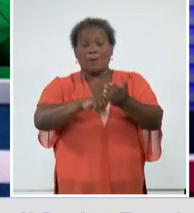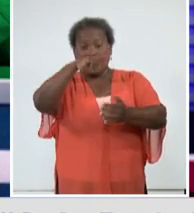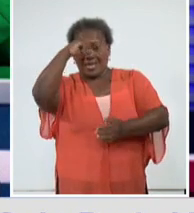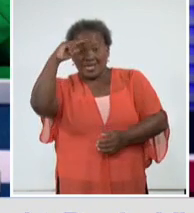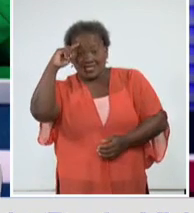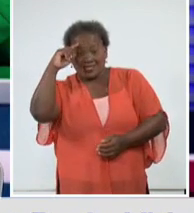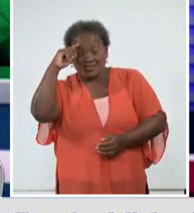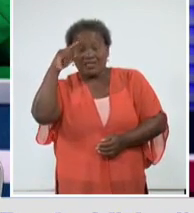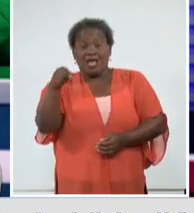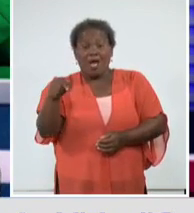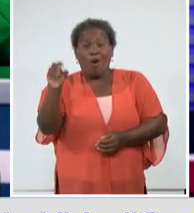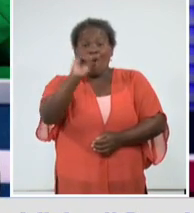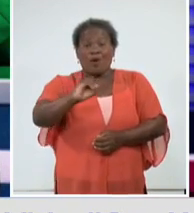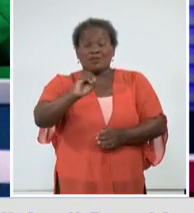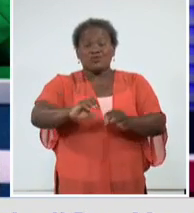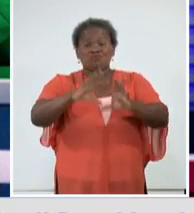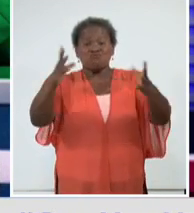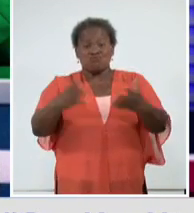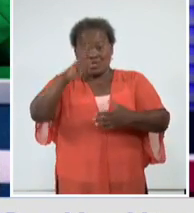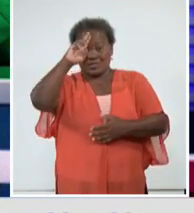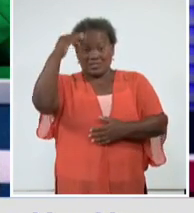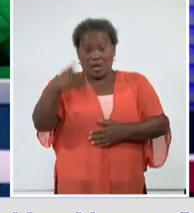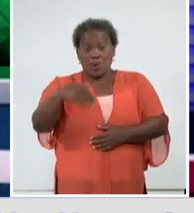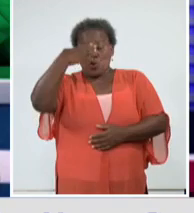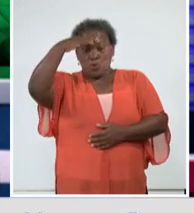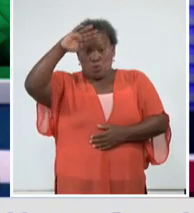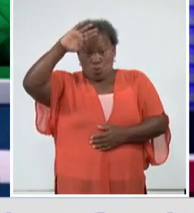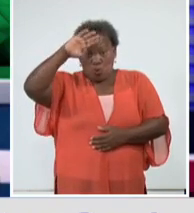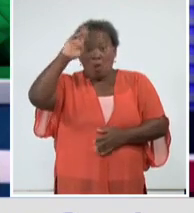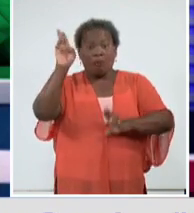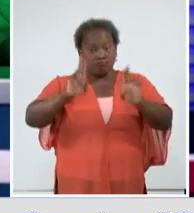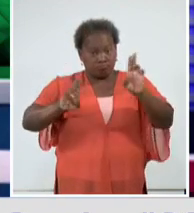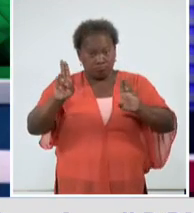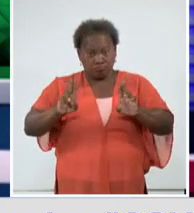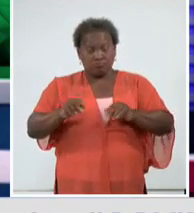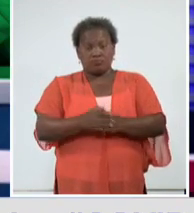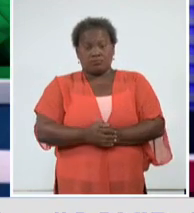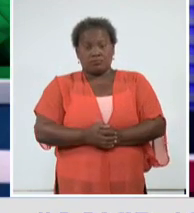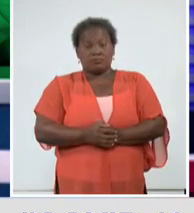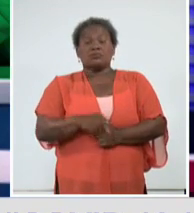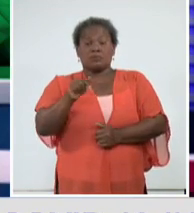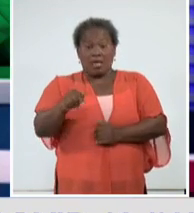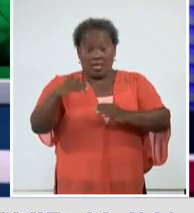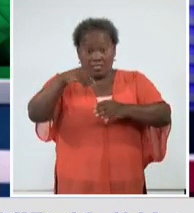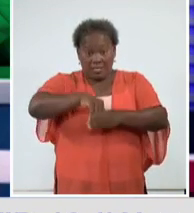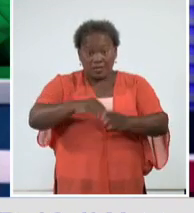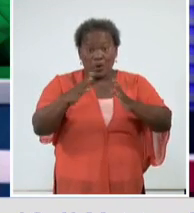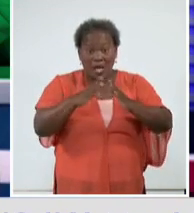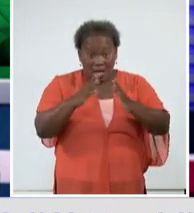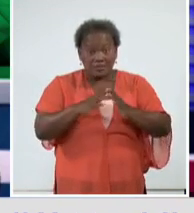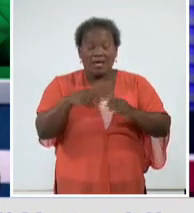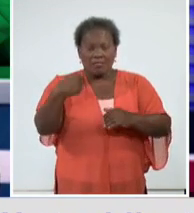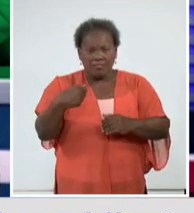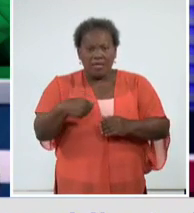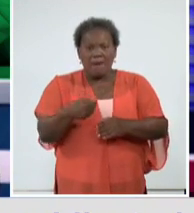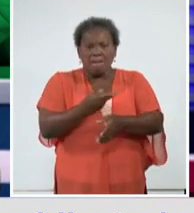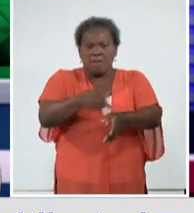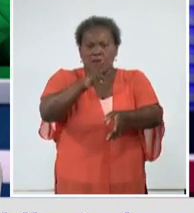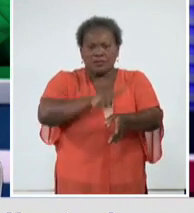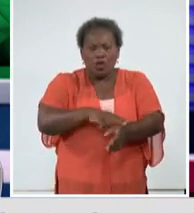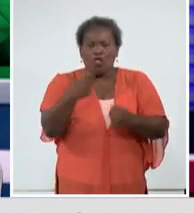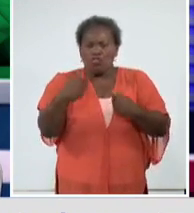Mundial de la Salud, en lo cual Cuba obviamente se suma, en hogares alertas y seguros en la prevención. Porque